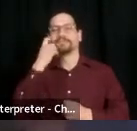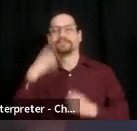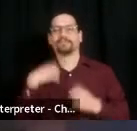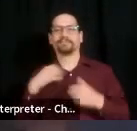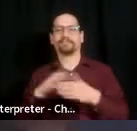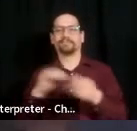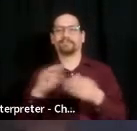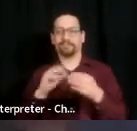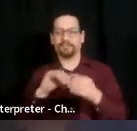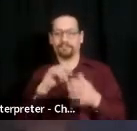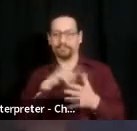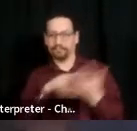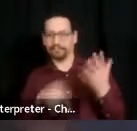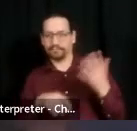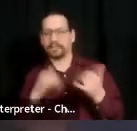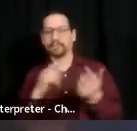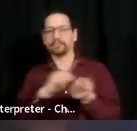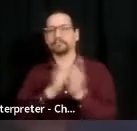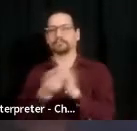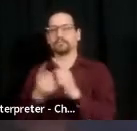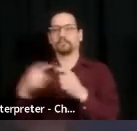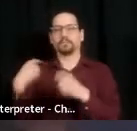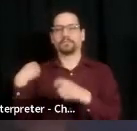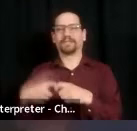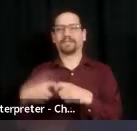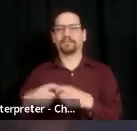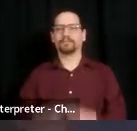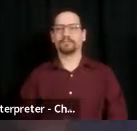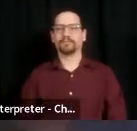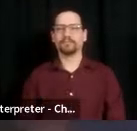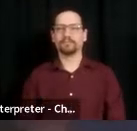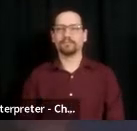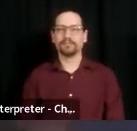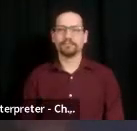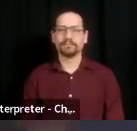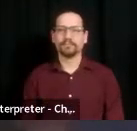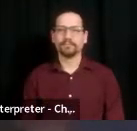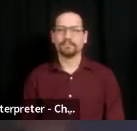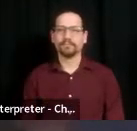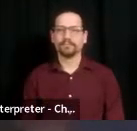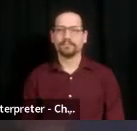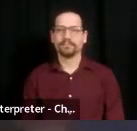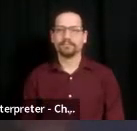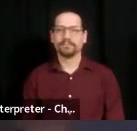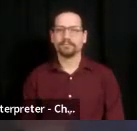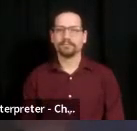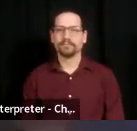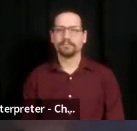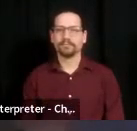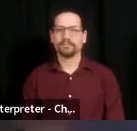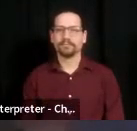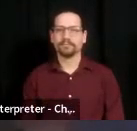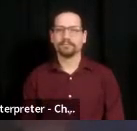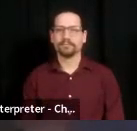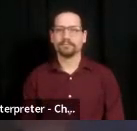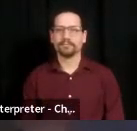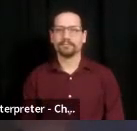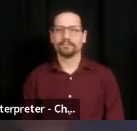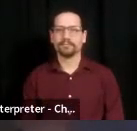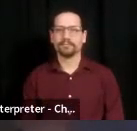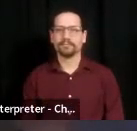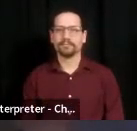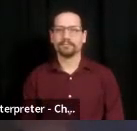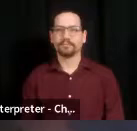ahora que él va a tener la prohibición de vehículos en las carreteras, va a continuar hasta